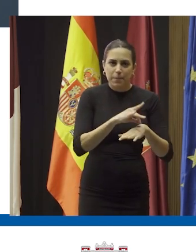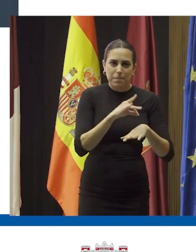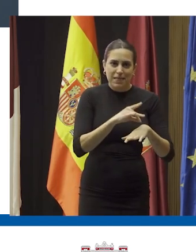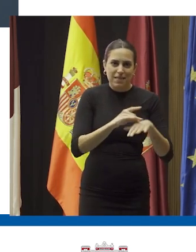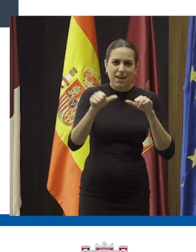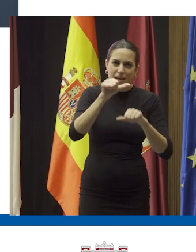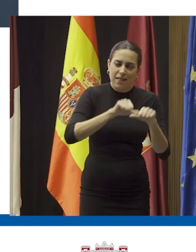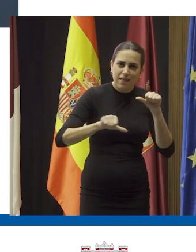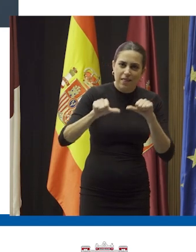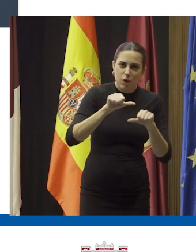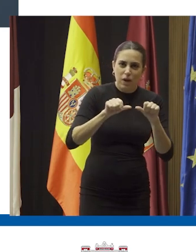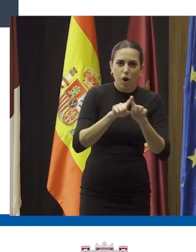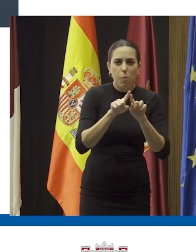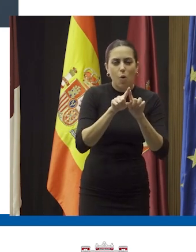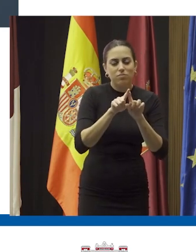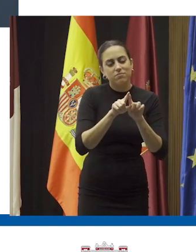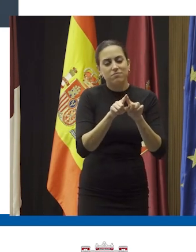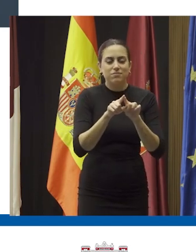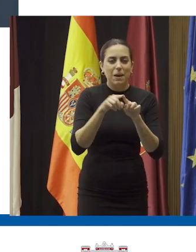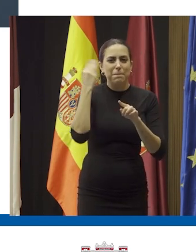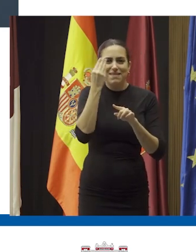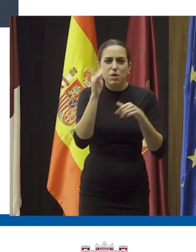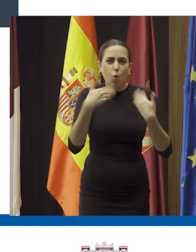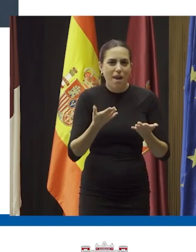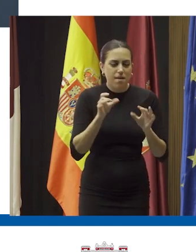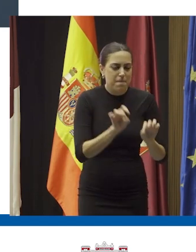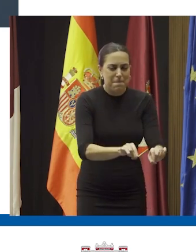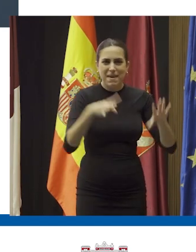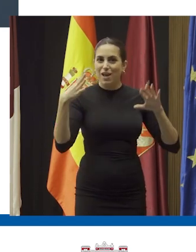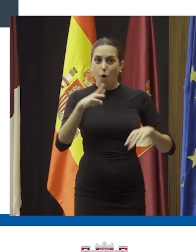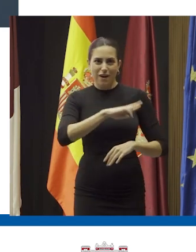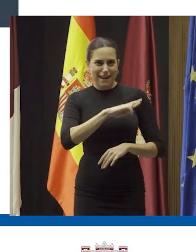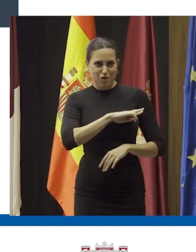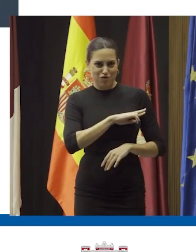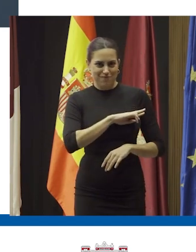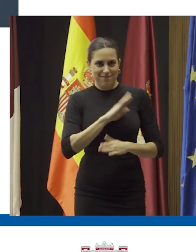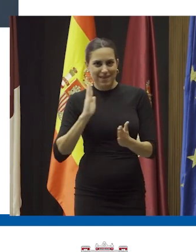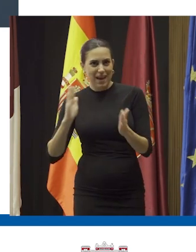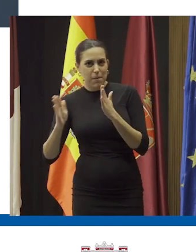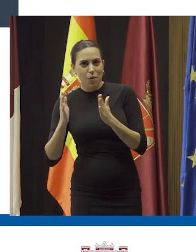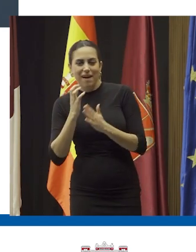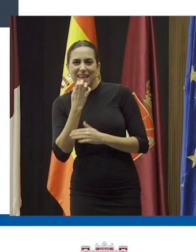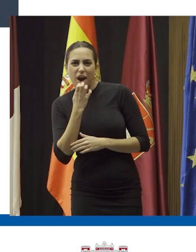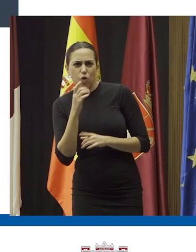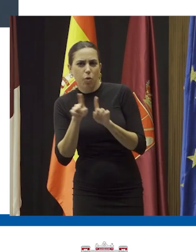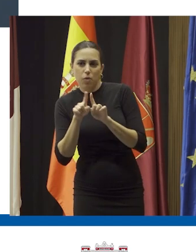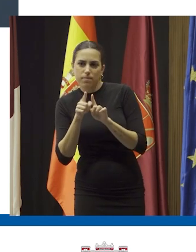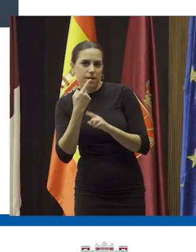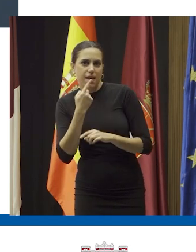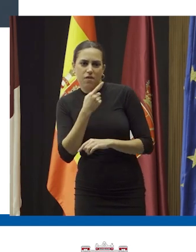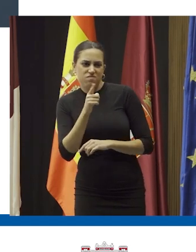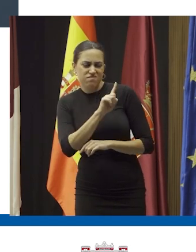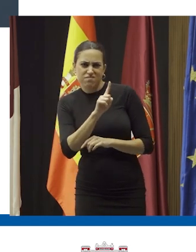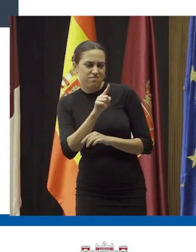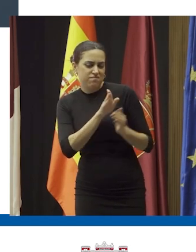y la cirugía mágico-religiosa. Aquello que los griegos cultos habían prácticamente desechado, dejando